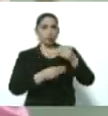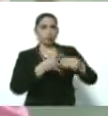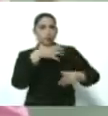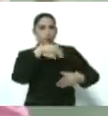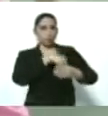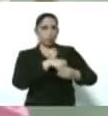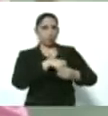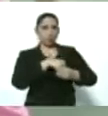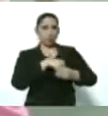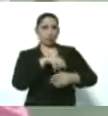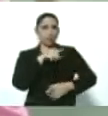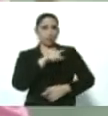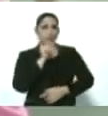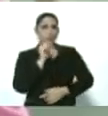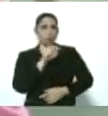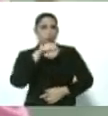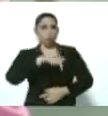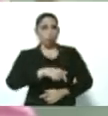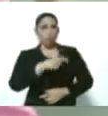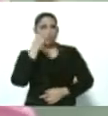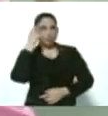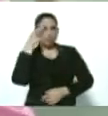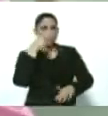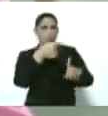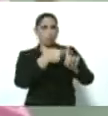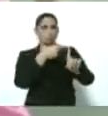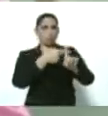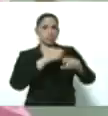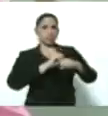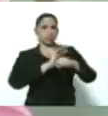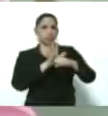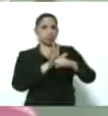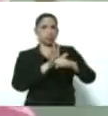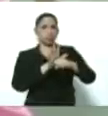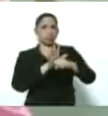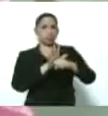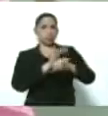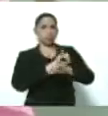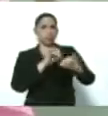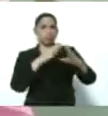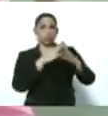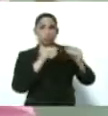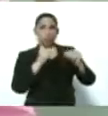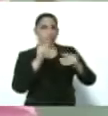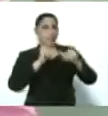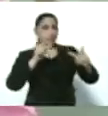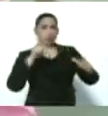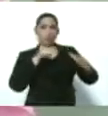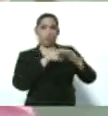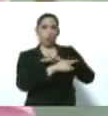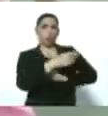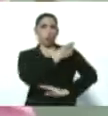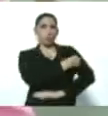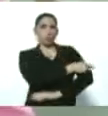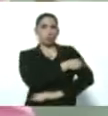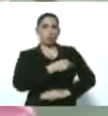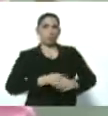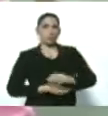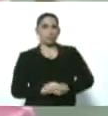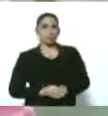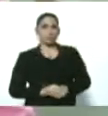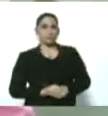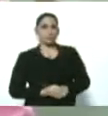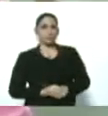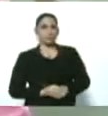en este punto, y el día de hoy salió positivo a la PCR. Ya todos estos casos están internados. Correcto. Luego